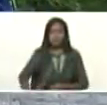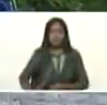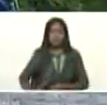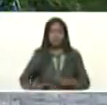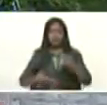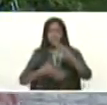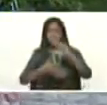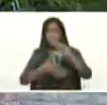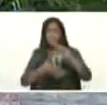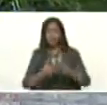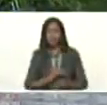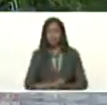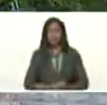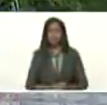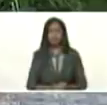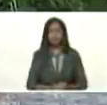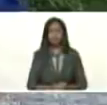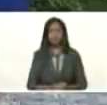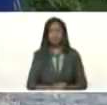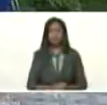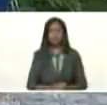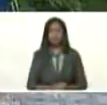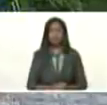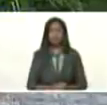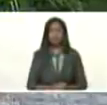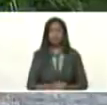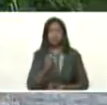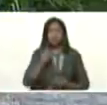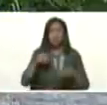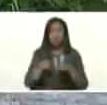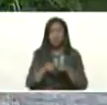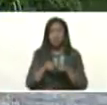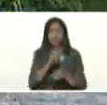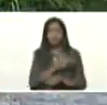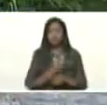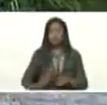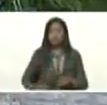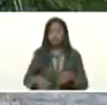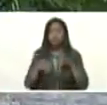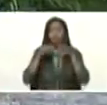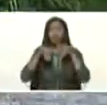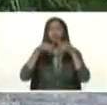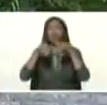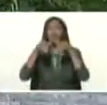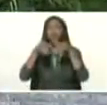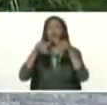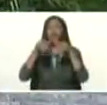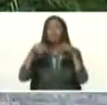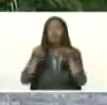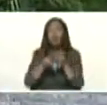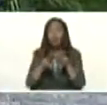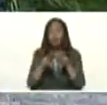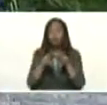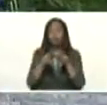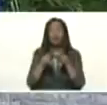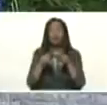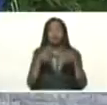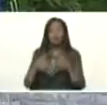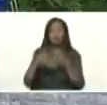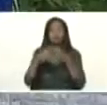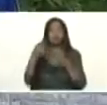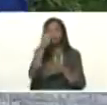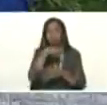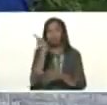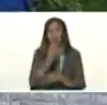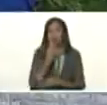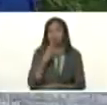no sé cómo llamarlo, de perros falderos del imperialismo norteamericano. La cara de